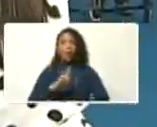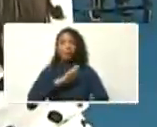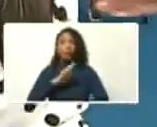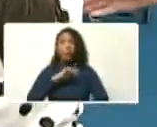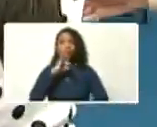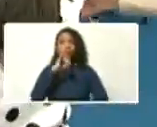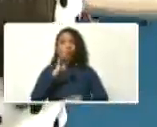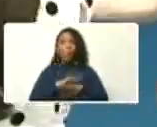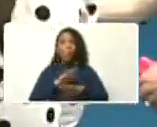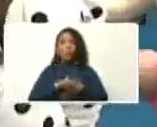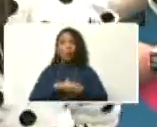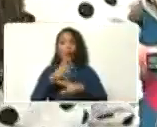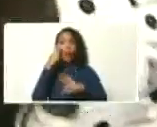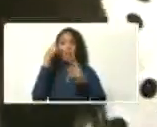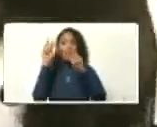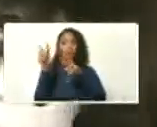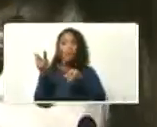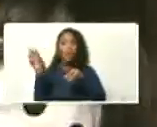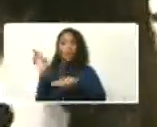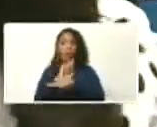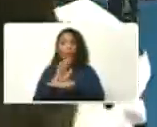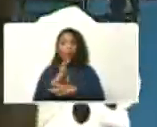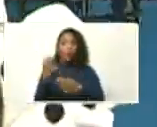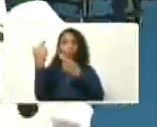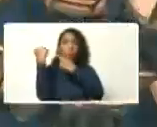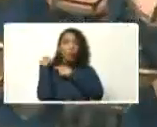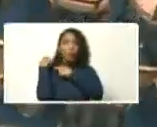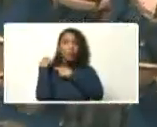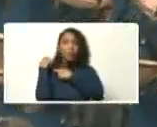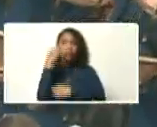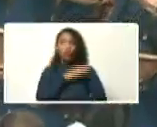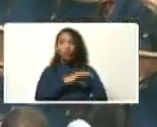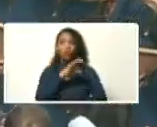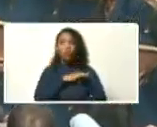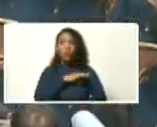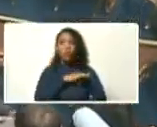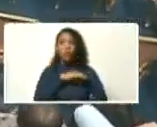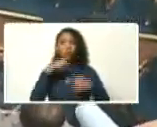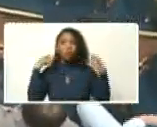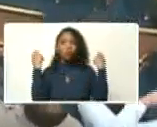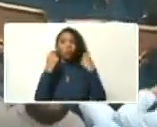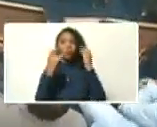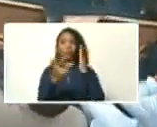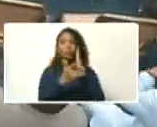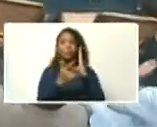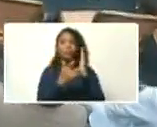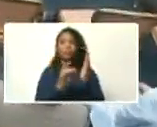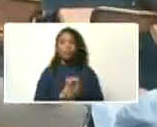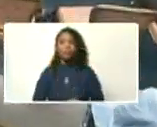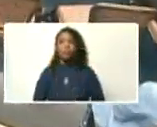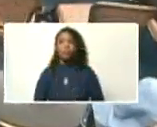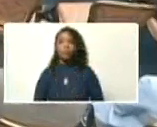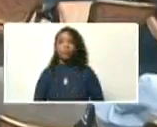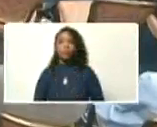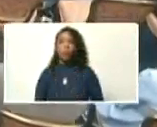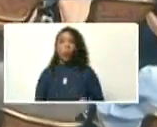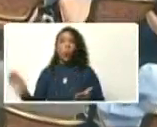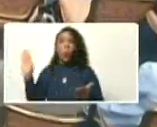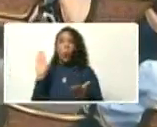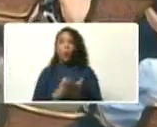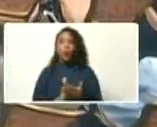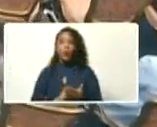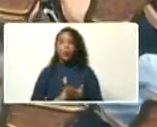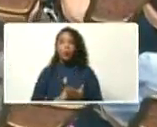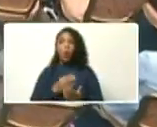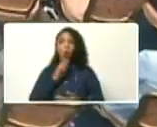que transmite veracidad, responsabilidad social, innovación técnica y estilo. Nuevamente la juventud se